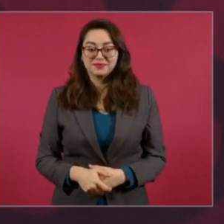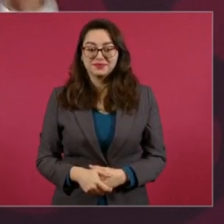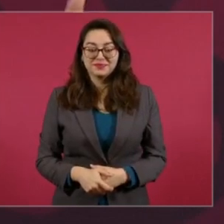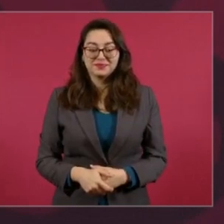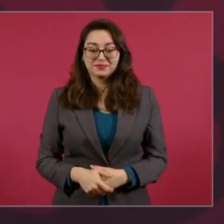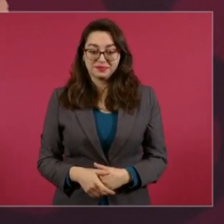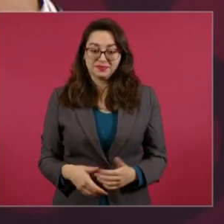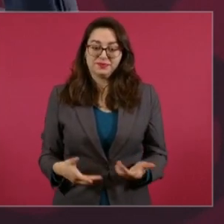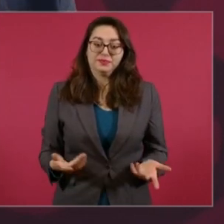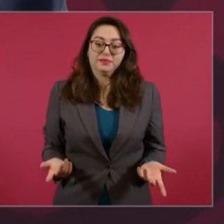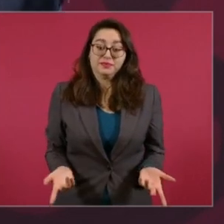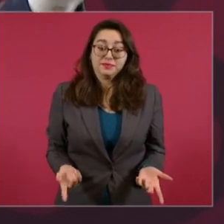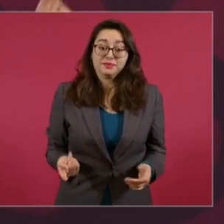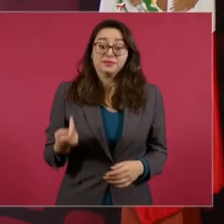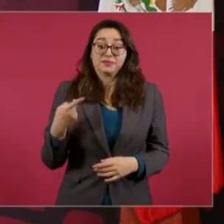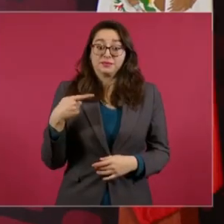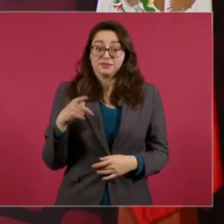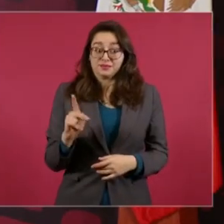Pero viene